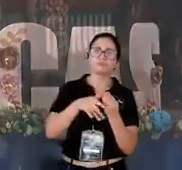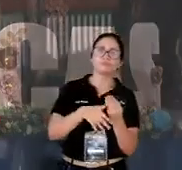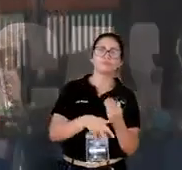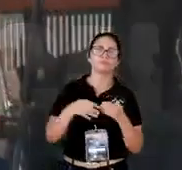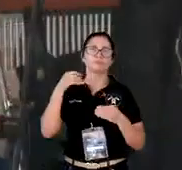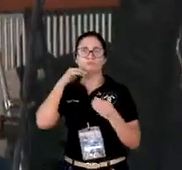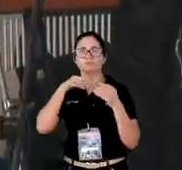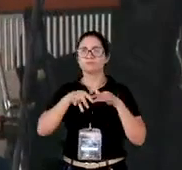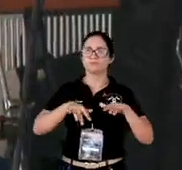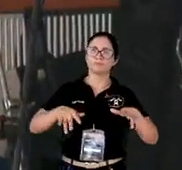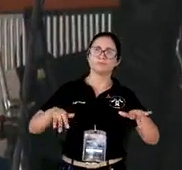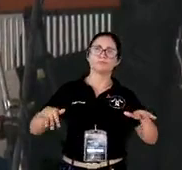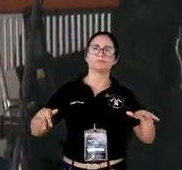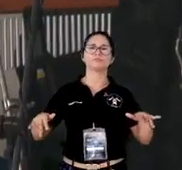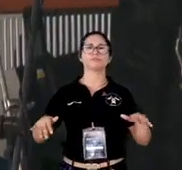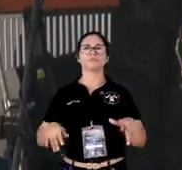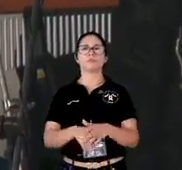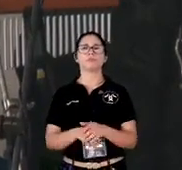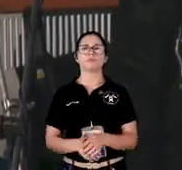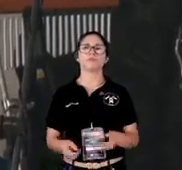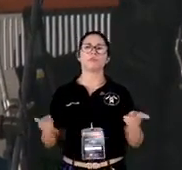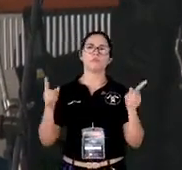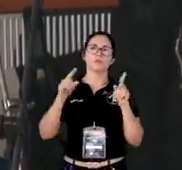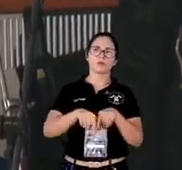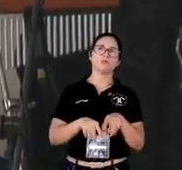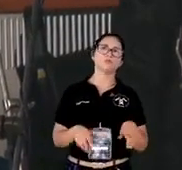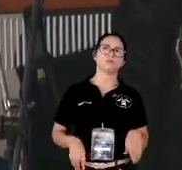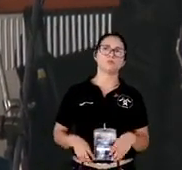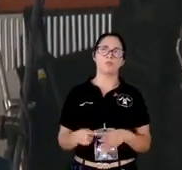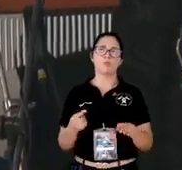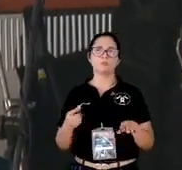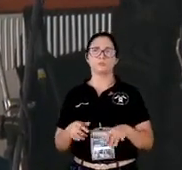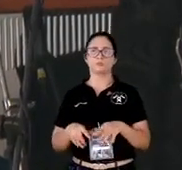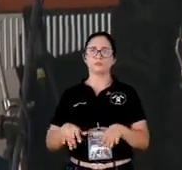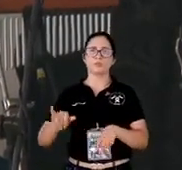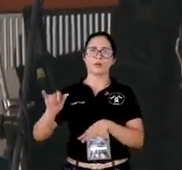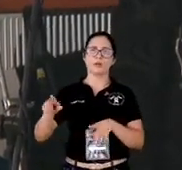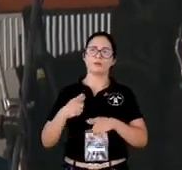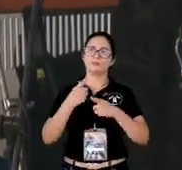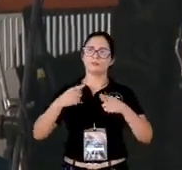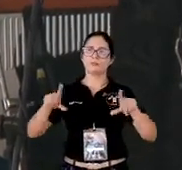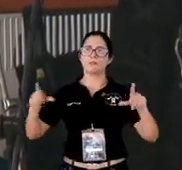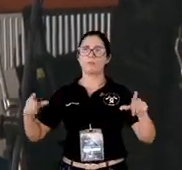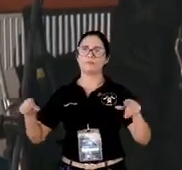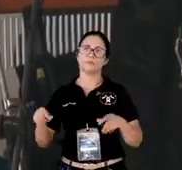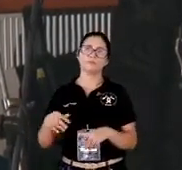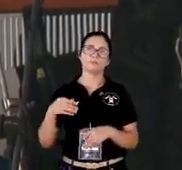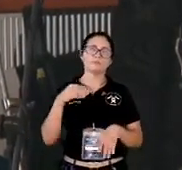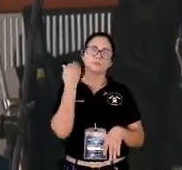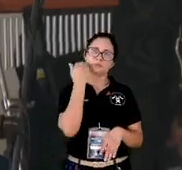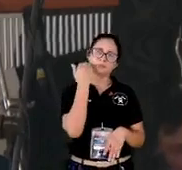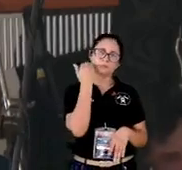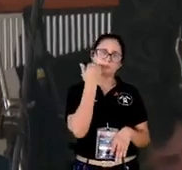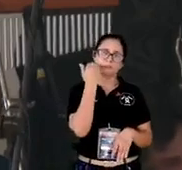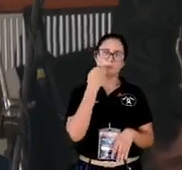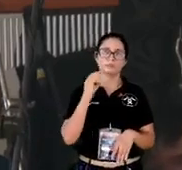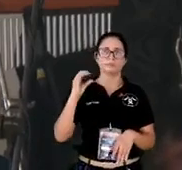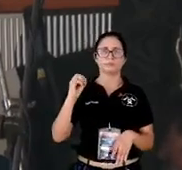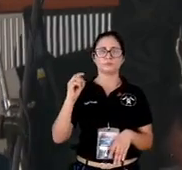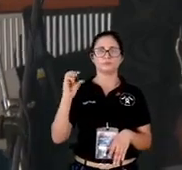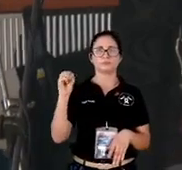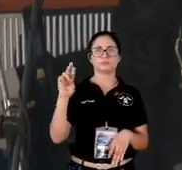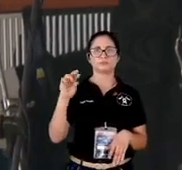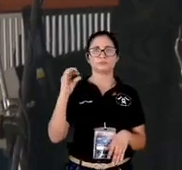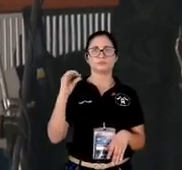nuestro asesor para la Tamas Dorcas, nuestro hermano Daniel Morales. Gloria al nombre del Señor Jesús.